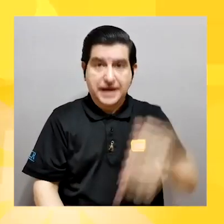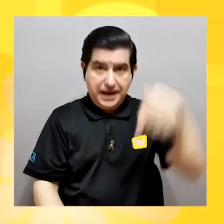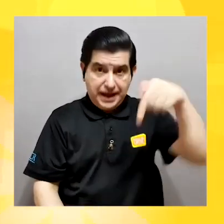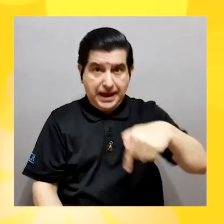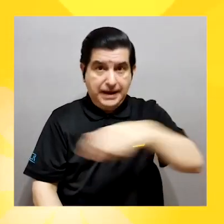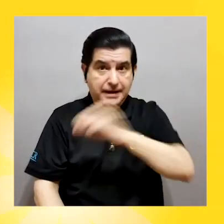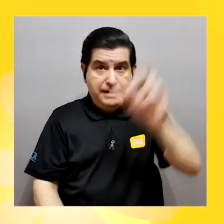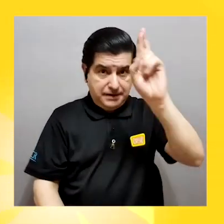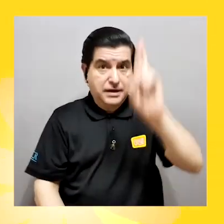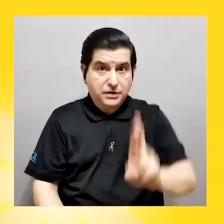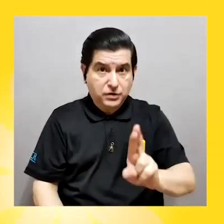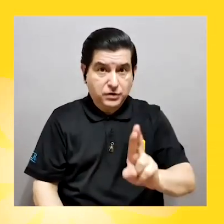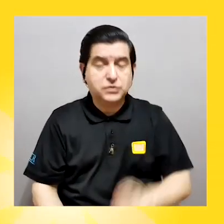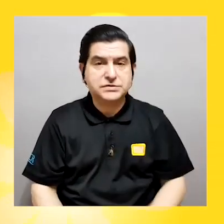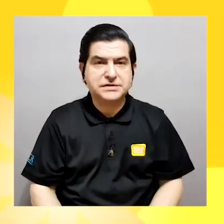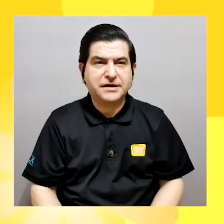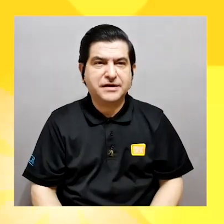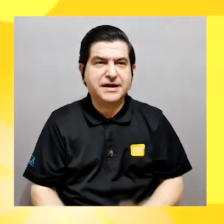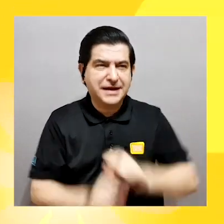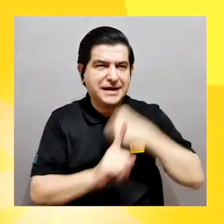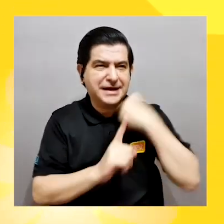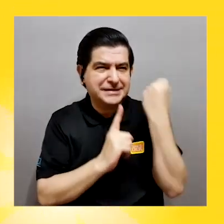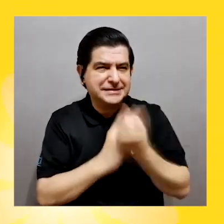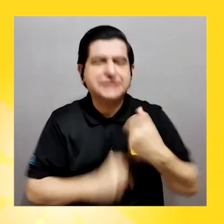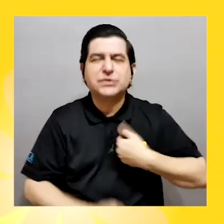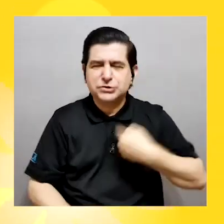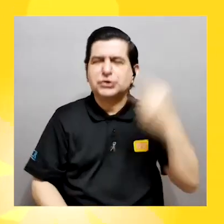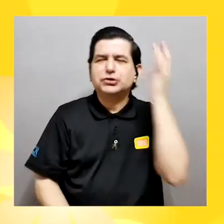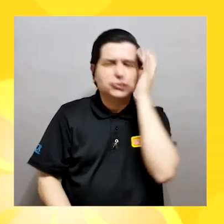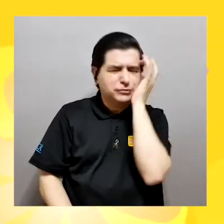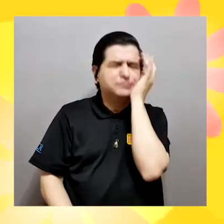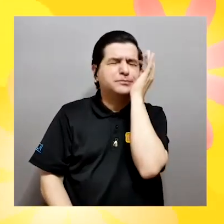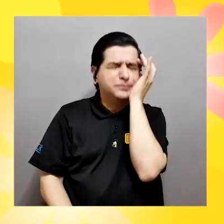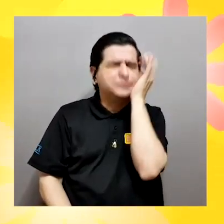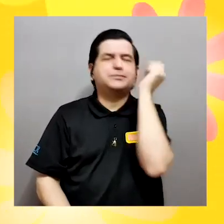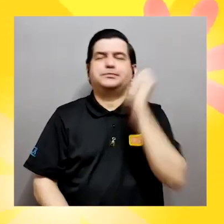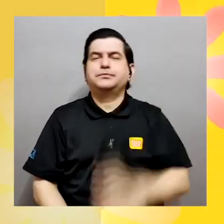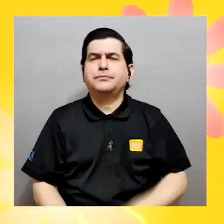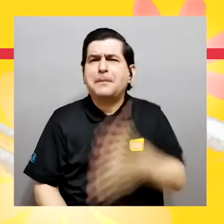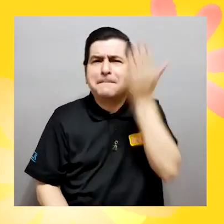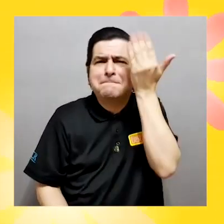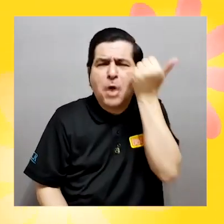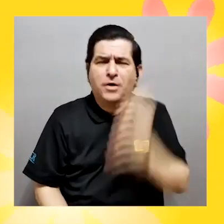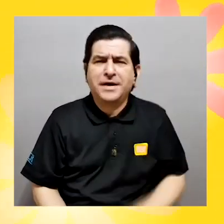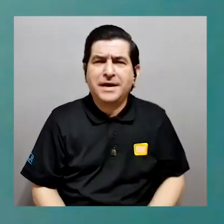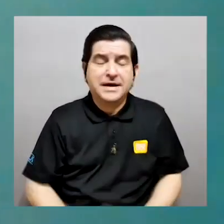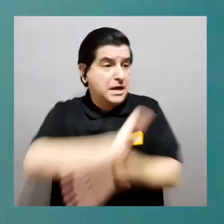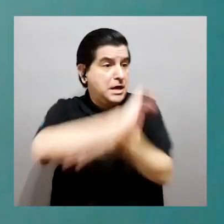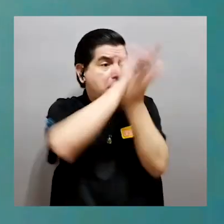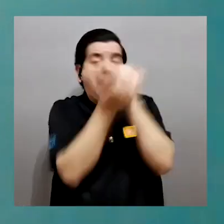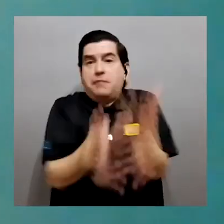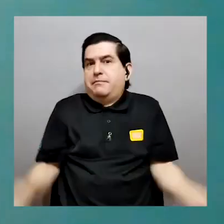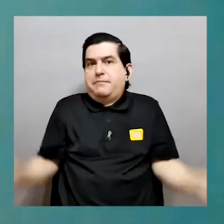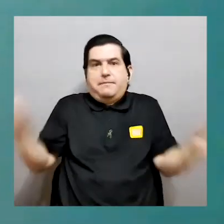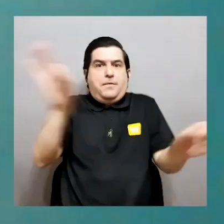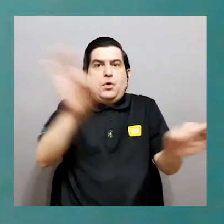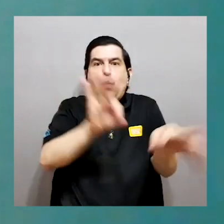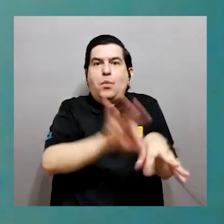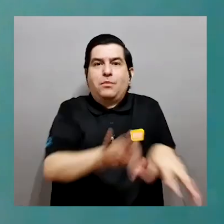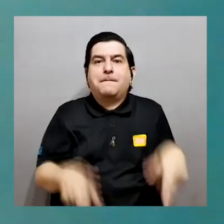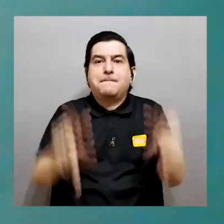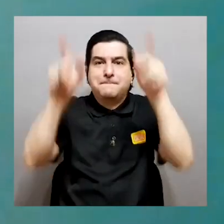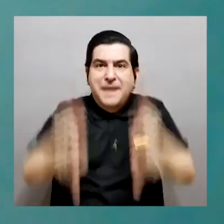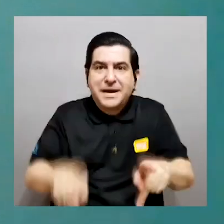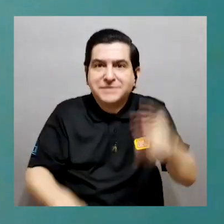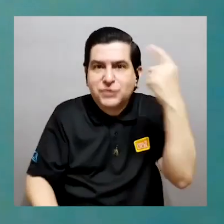como costarricenses, ¿verdad? Entonces, eso, digamos, me preocupa, ¿verdad?, porque es un cambio muy importante en la